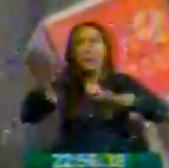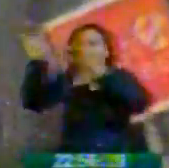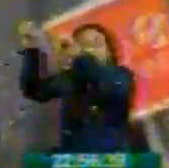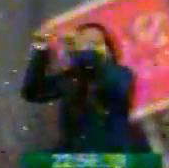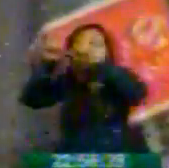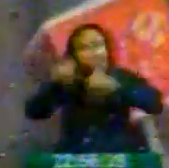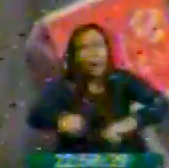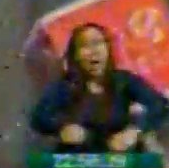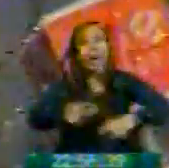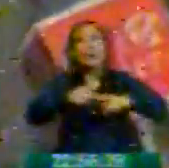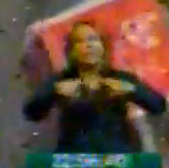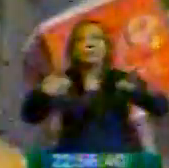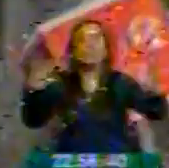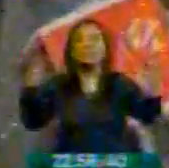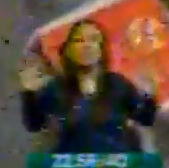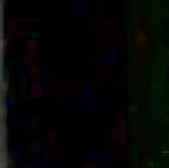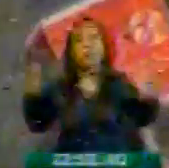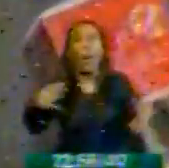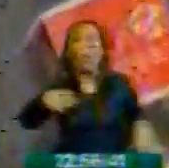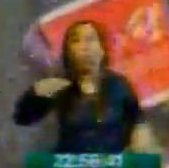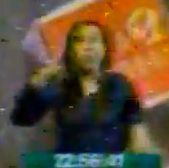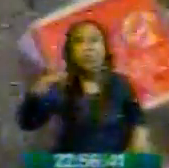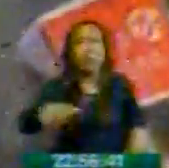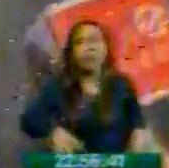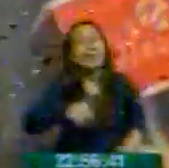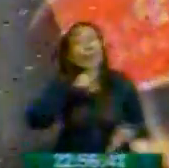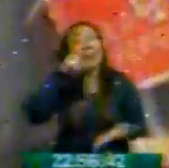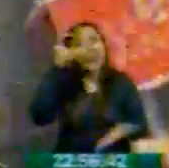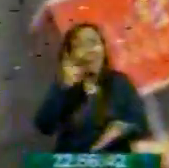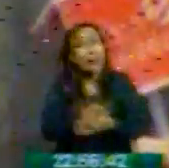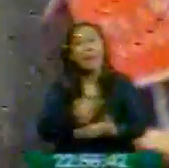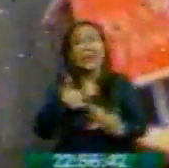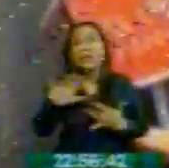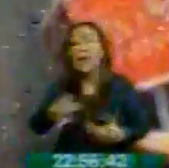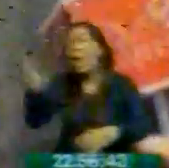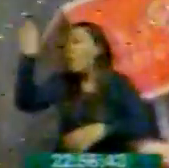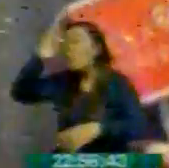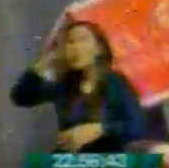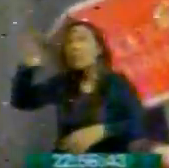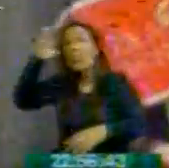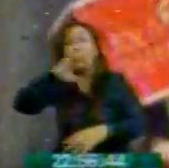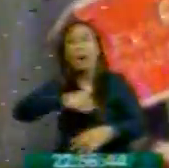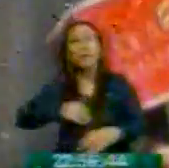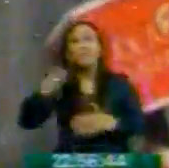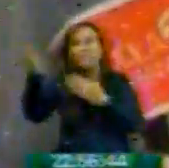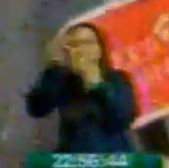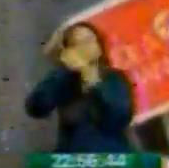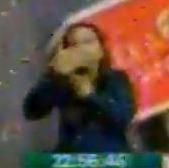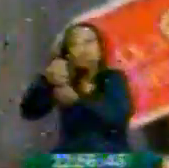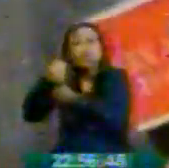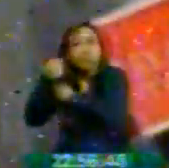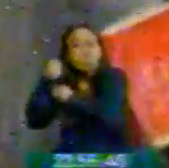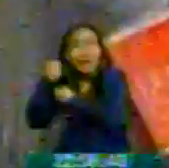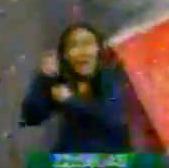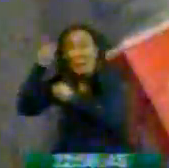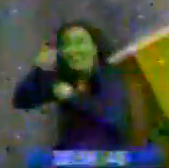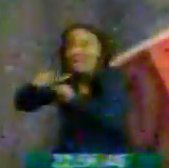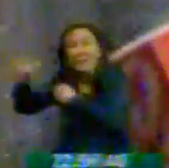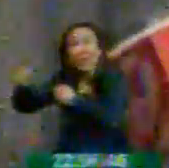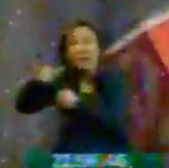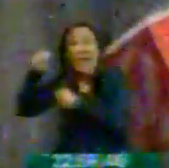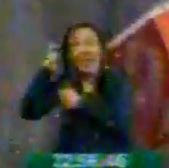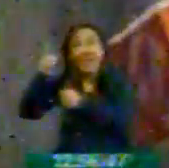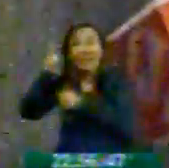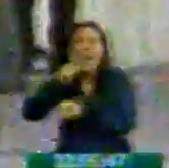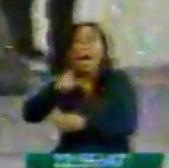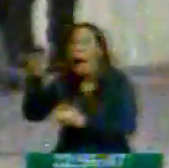a nuestro país con vida. Nunca hubo la voluntad real de este grupo de delincuentes de hacer